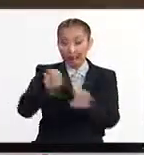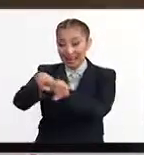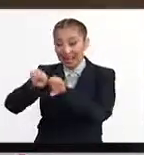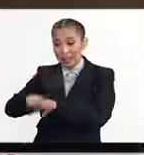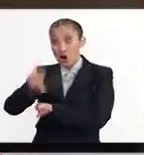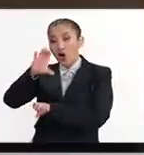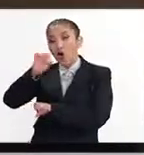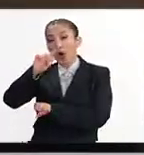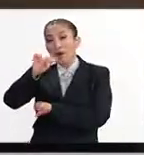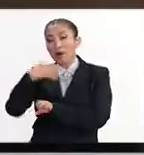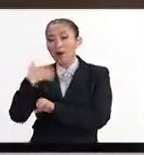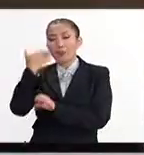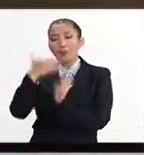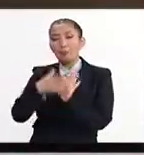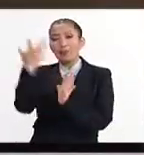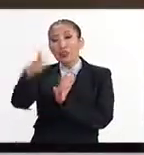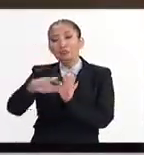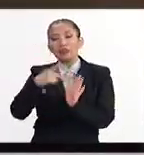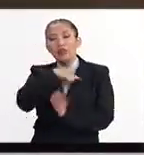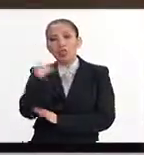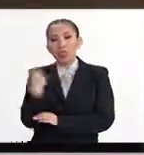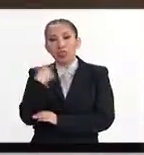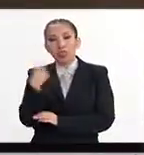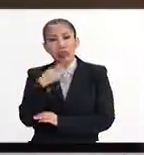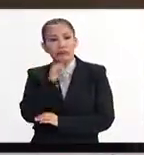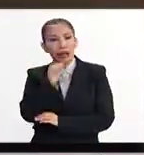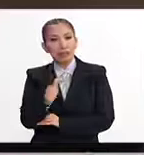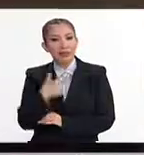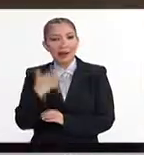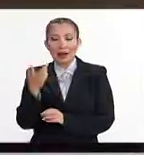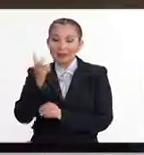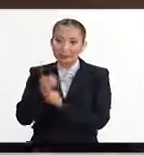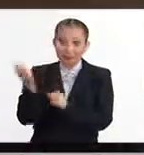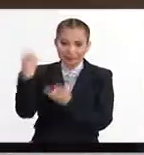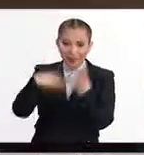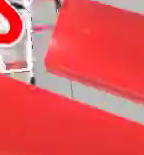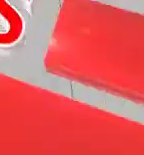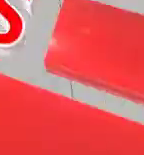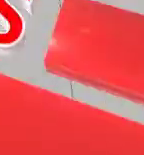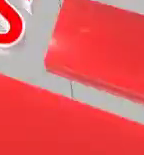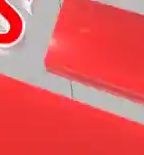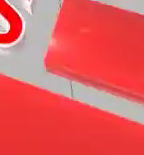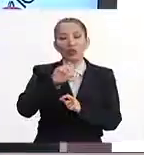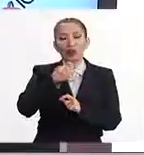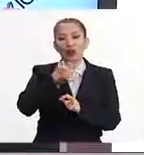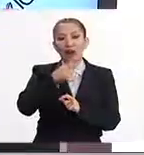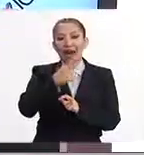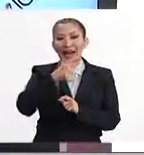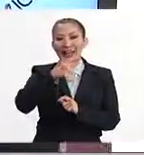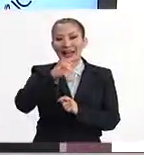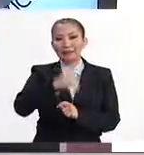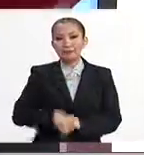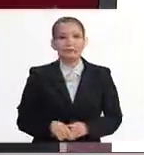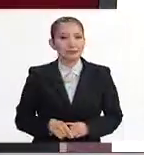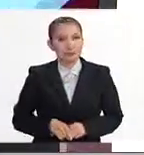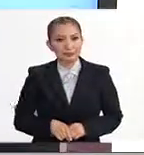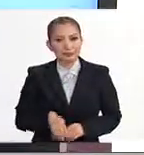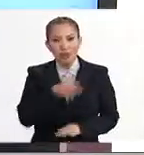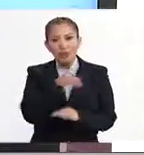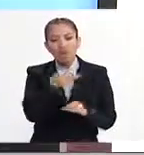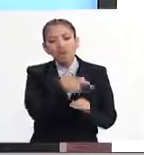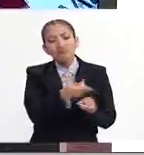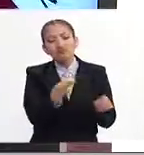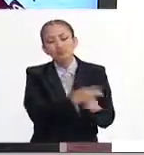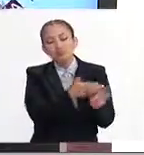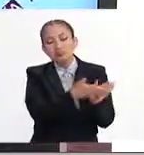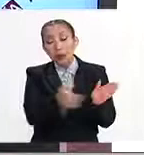de Coapa rompió una racha de 10 torneos consecutivos, siendo invitado a la fiesta grande. Para México al Día, Eduardo Gaitán. Y todo esto se da